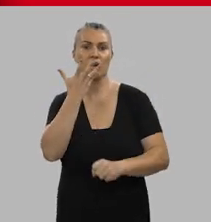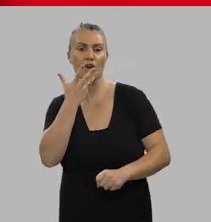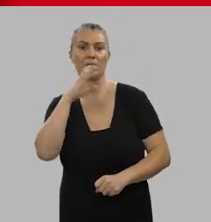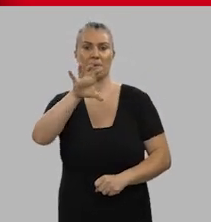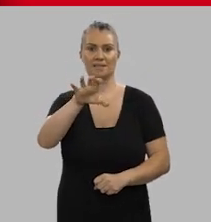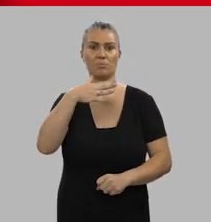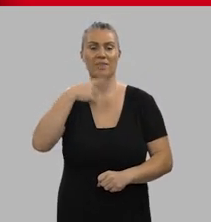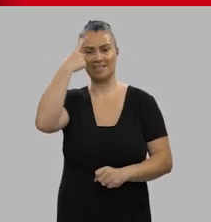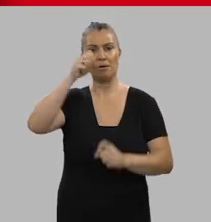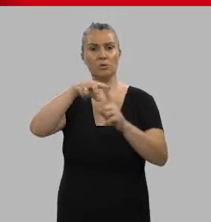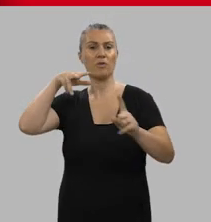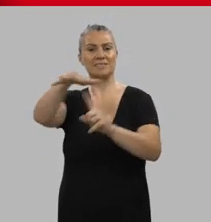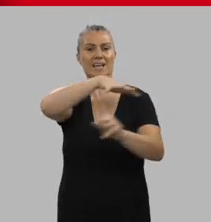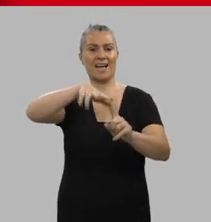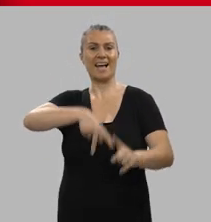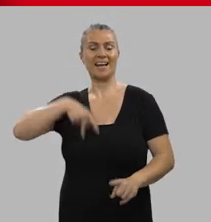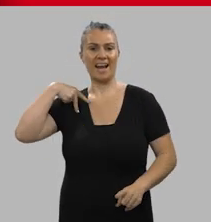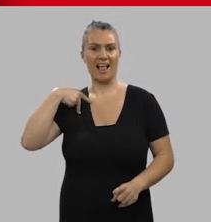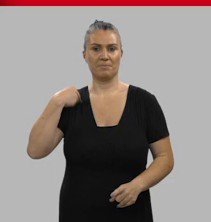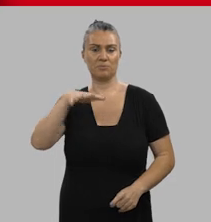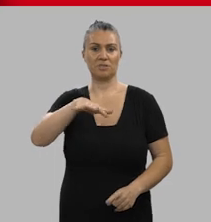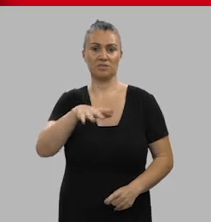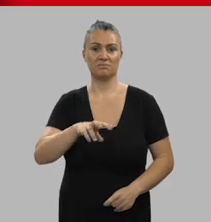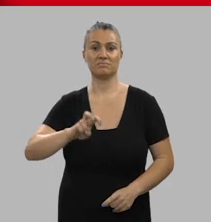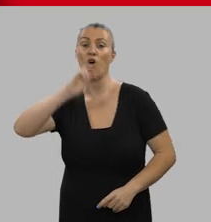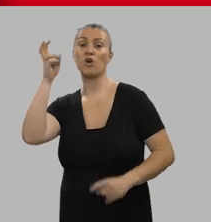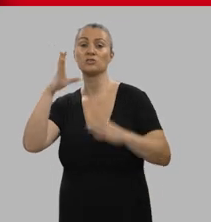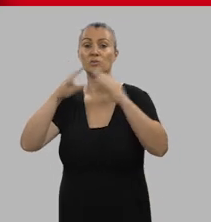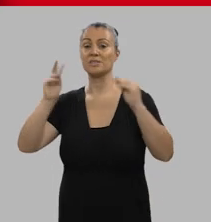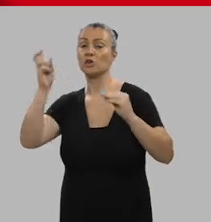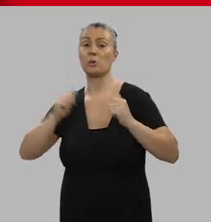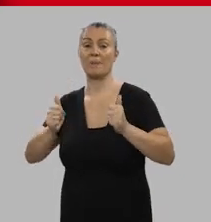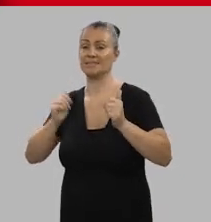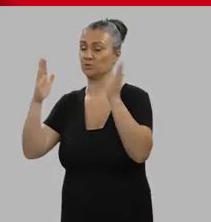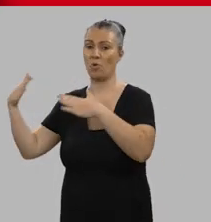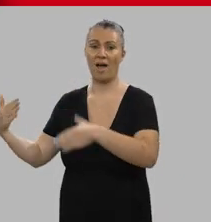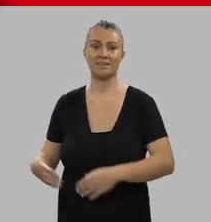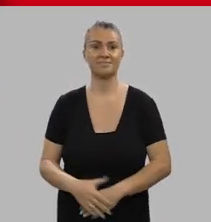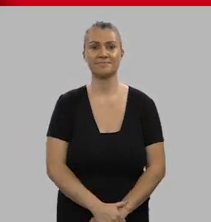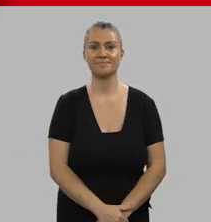general del sitio en el que estás, ¿no? Y eso es algo que no te ofrece ningún otro máster.